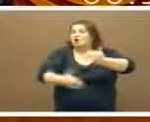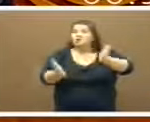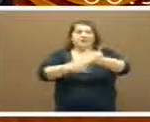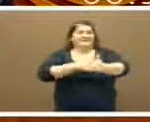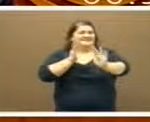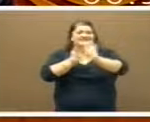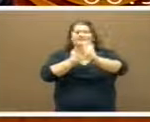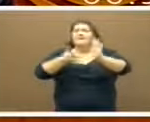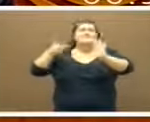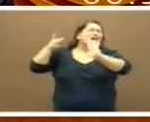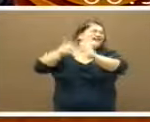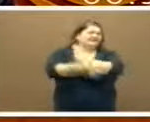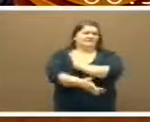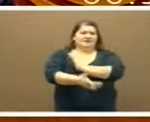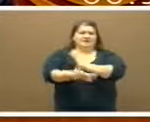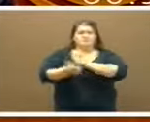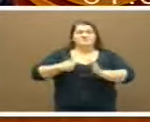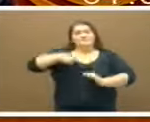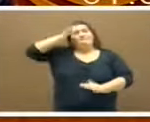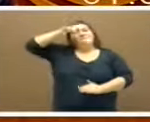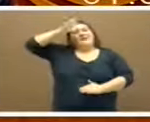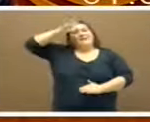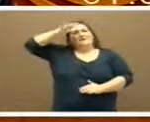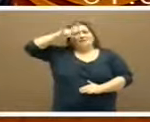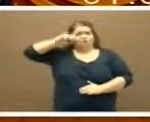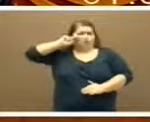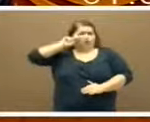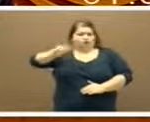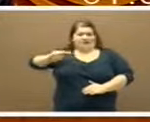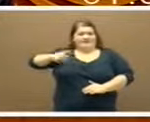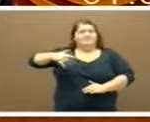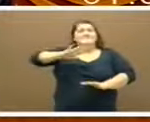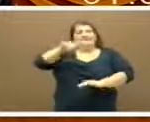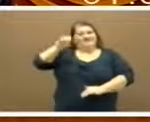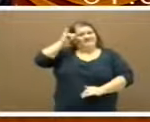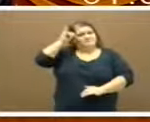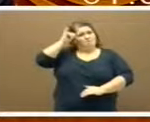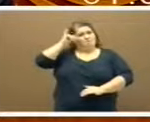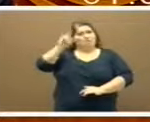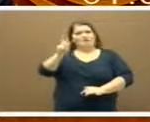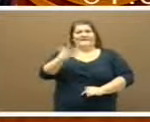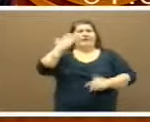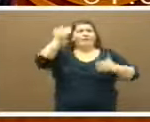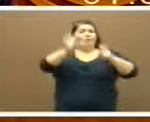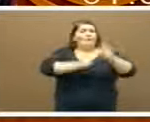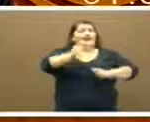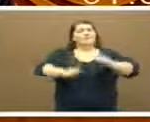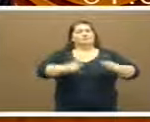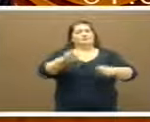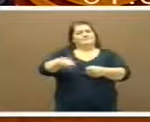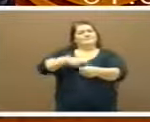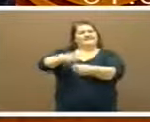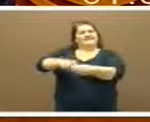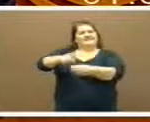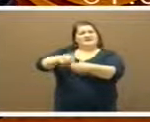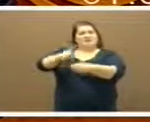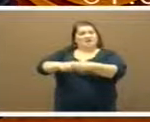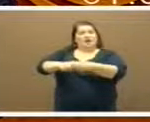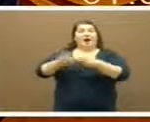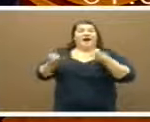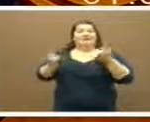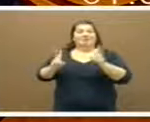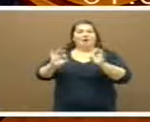textualmente, estos bárbaros espectáculos más propios del demonio que de los hombres, así como cualquier participación, ya fuera